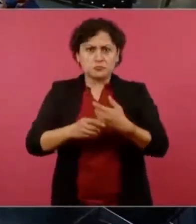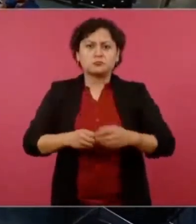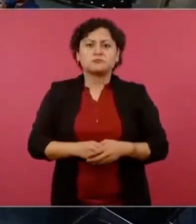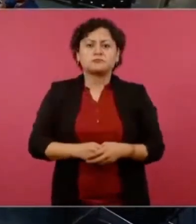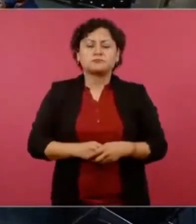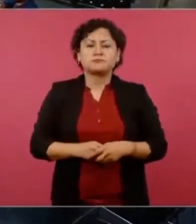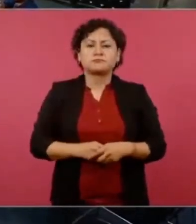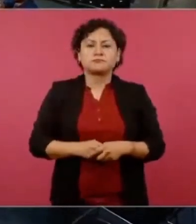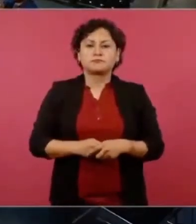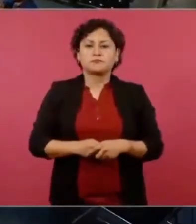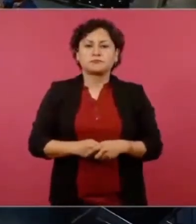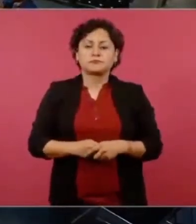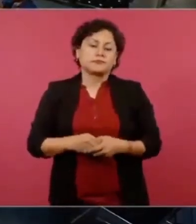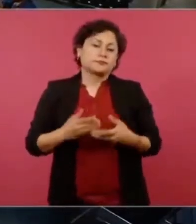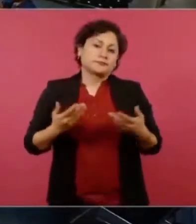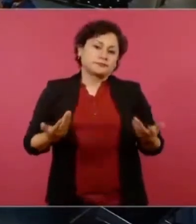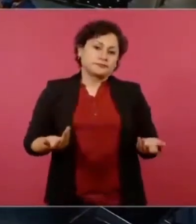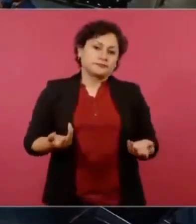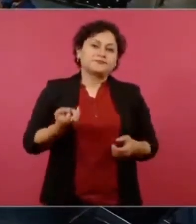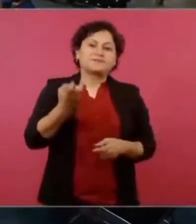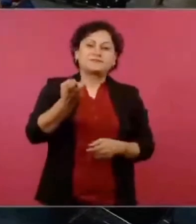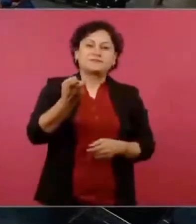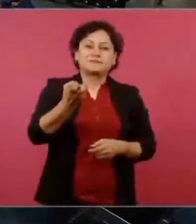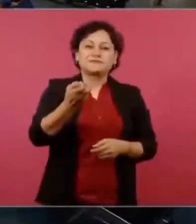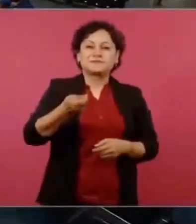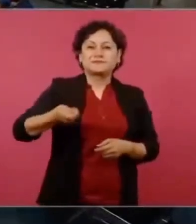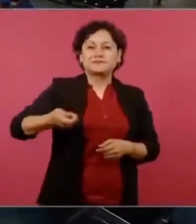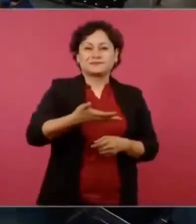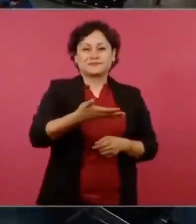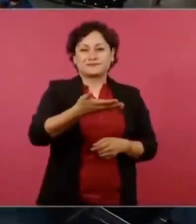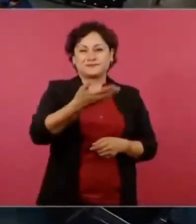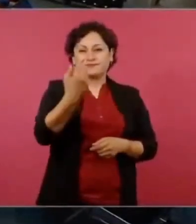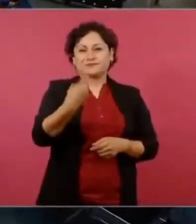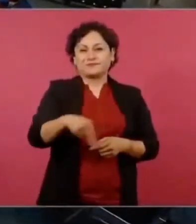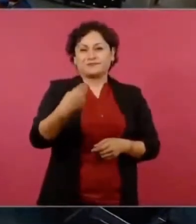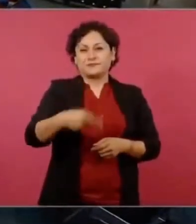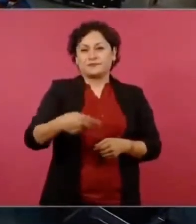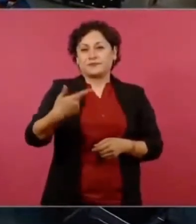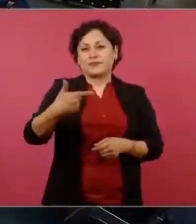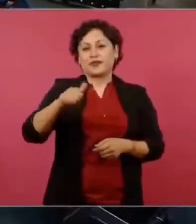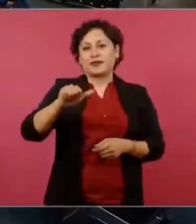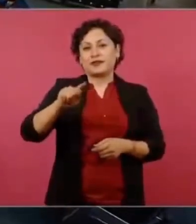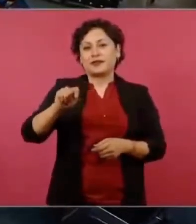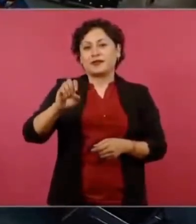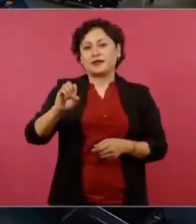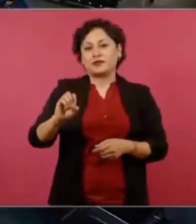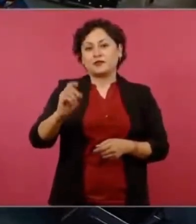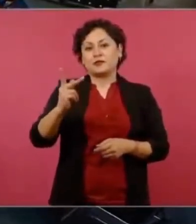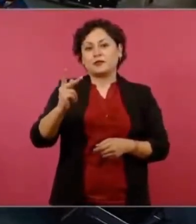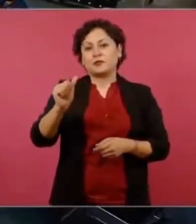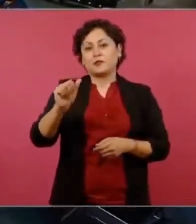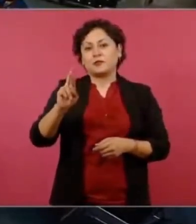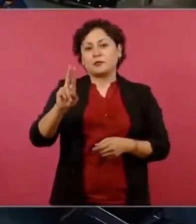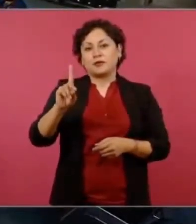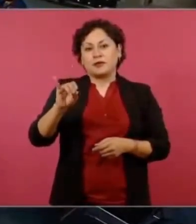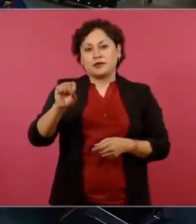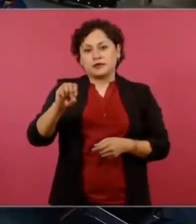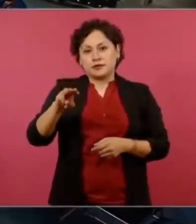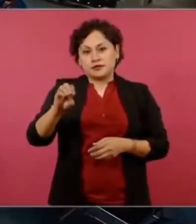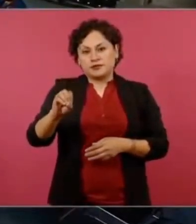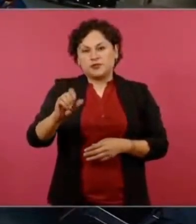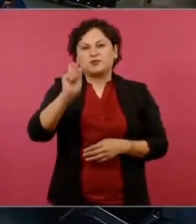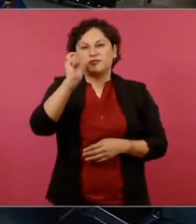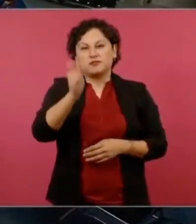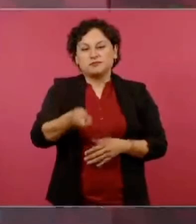Y fue lo que se conoce como gatopardismo, eso que consiste en que las cosas en apariencia cambian